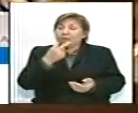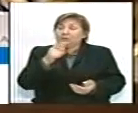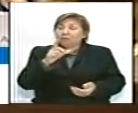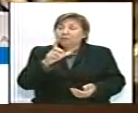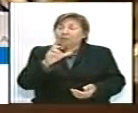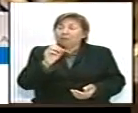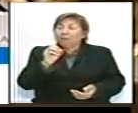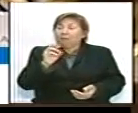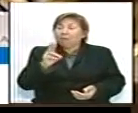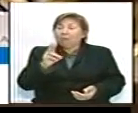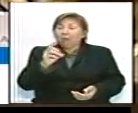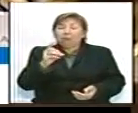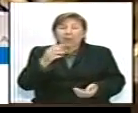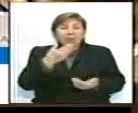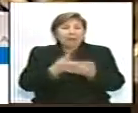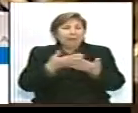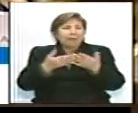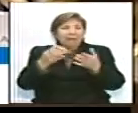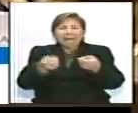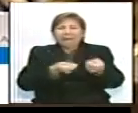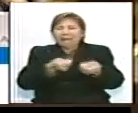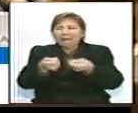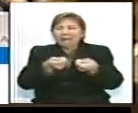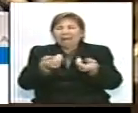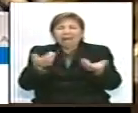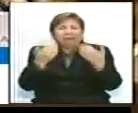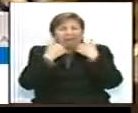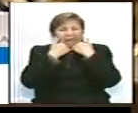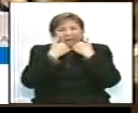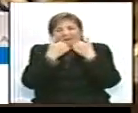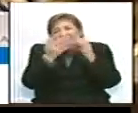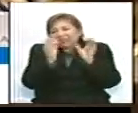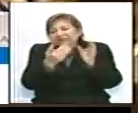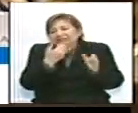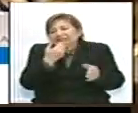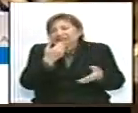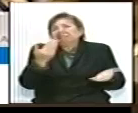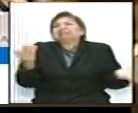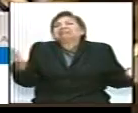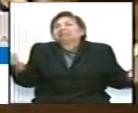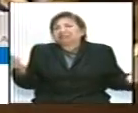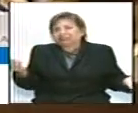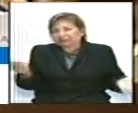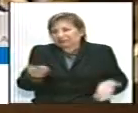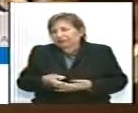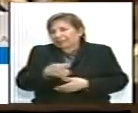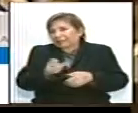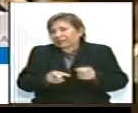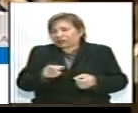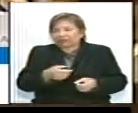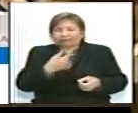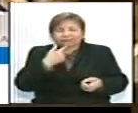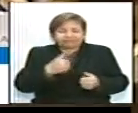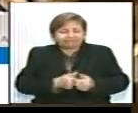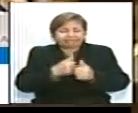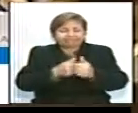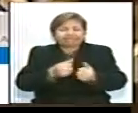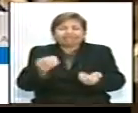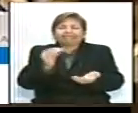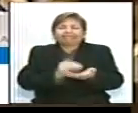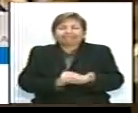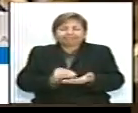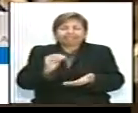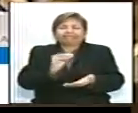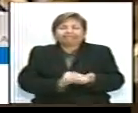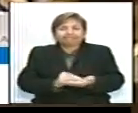Alcorta, o sea, no hay un tema de gestión, nadie le interesa, y la seguridad ciudadana sigue